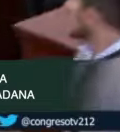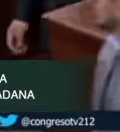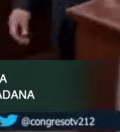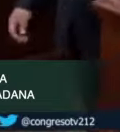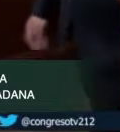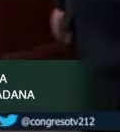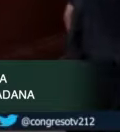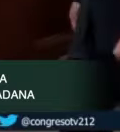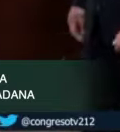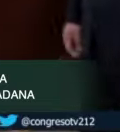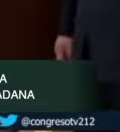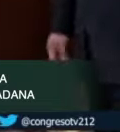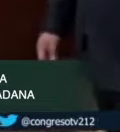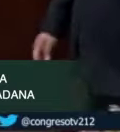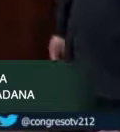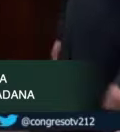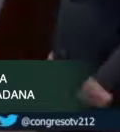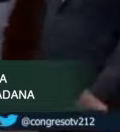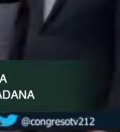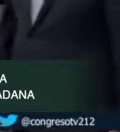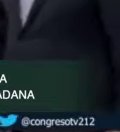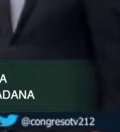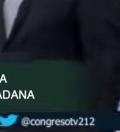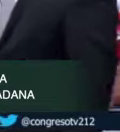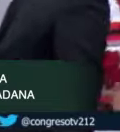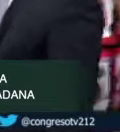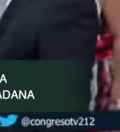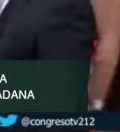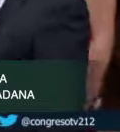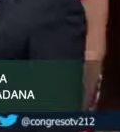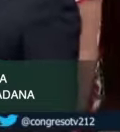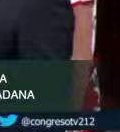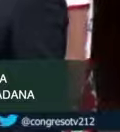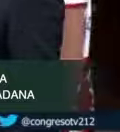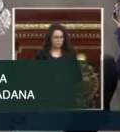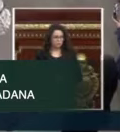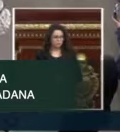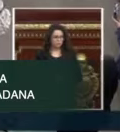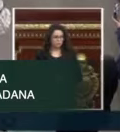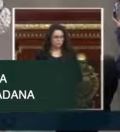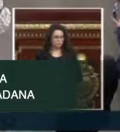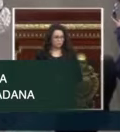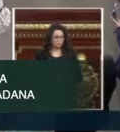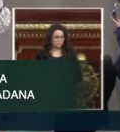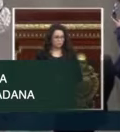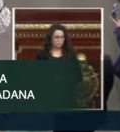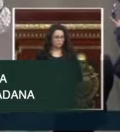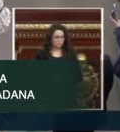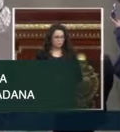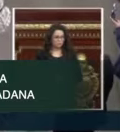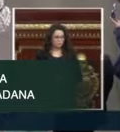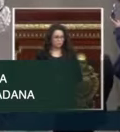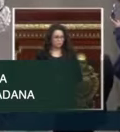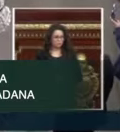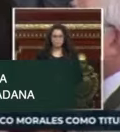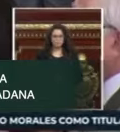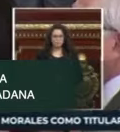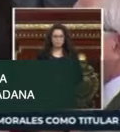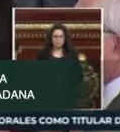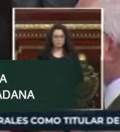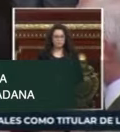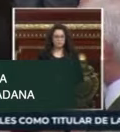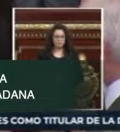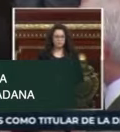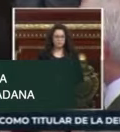favor. Minutos más tarde, las y los diputados integrantes de esta comisión recibieron a la funcionaria, quien rindió